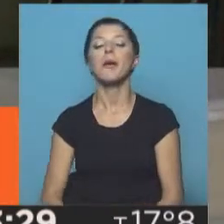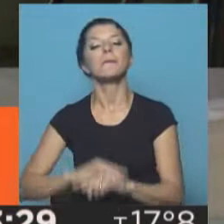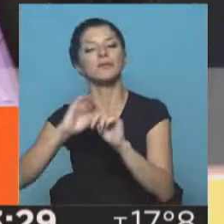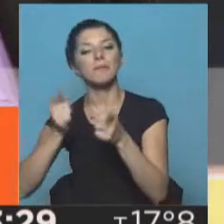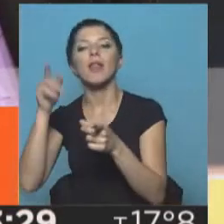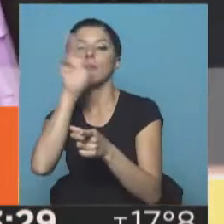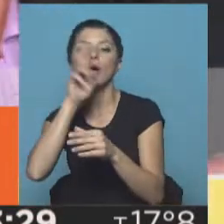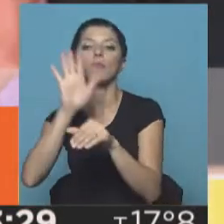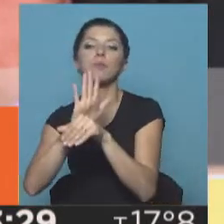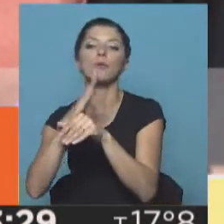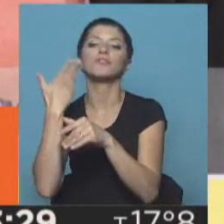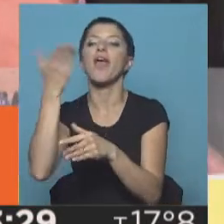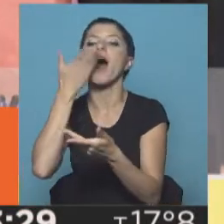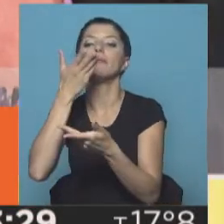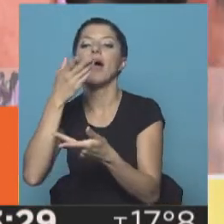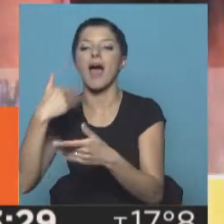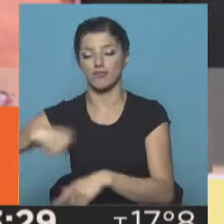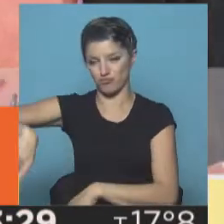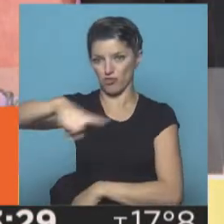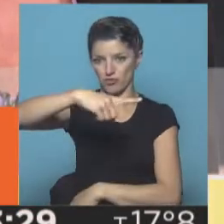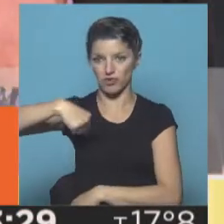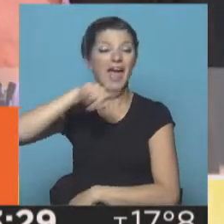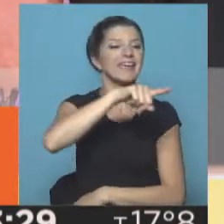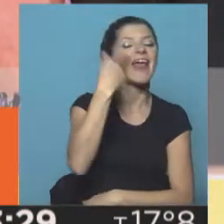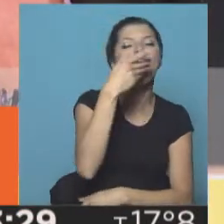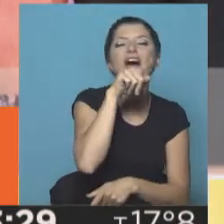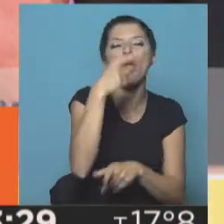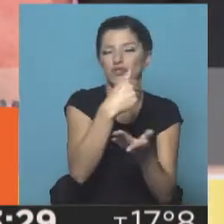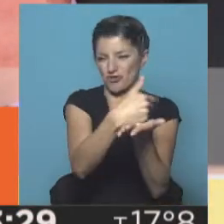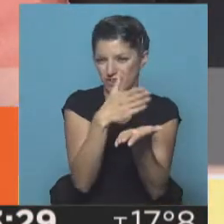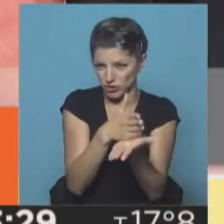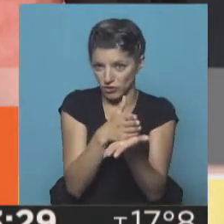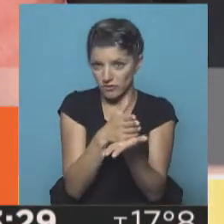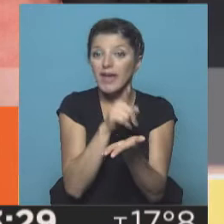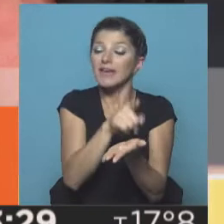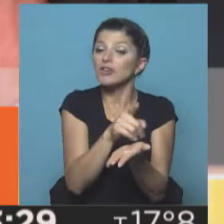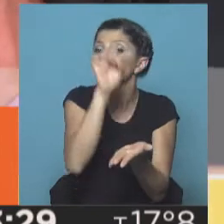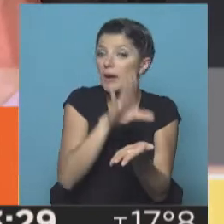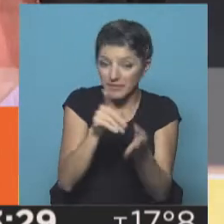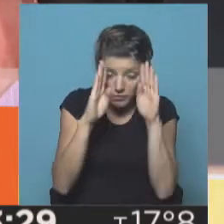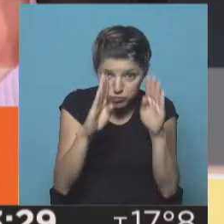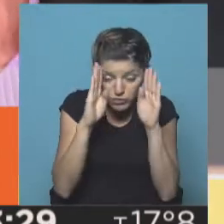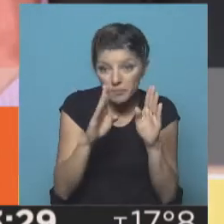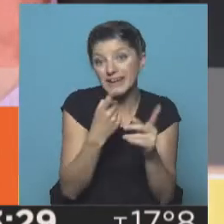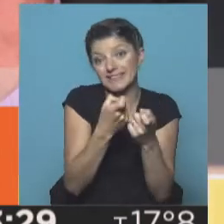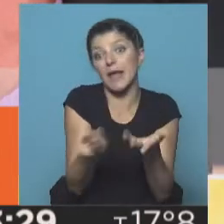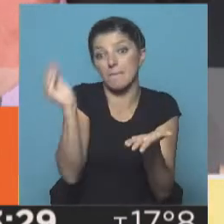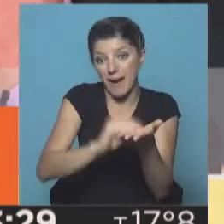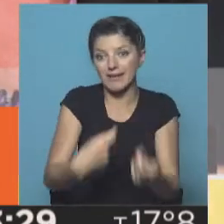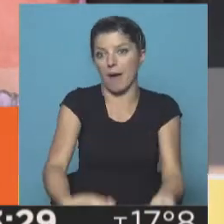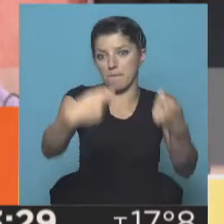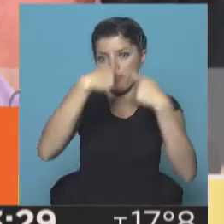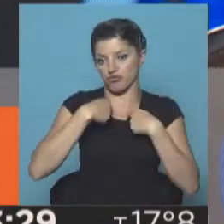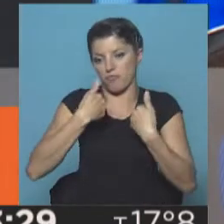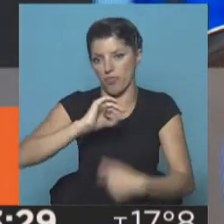poquito a nosotros, mientras Donald Trump le habla a otro público, a un público que tampoco le alcanza solo con ese público para ganar, eso ya sabemos, es decir,